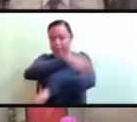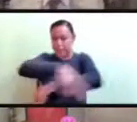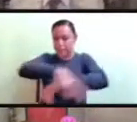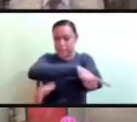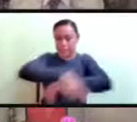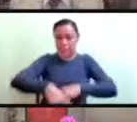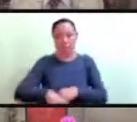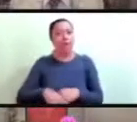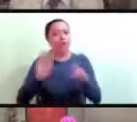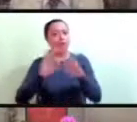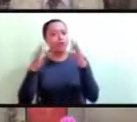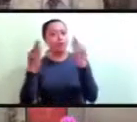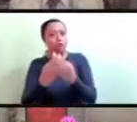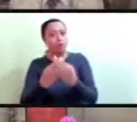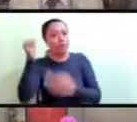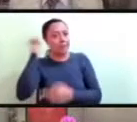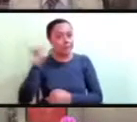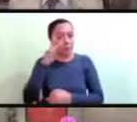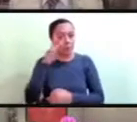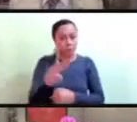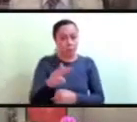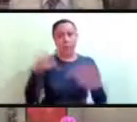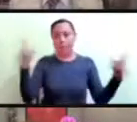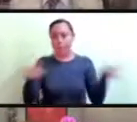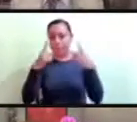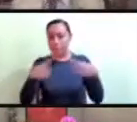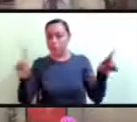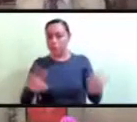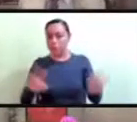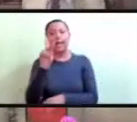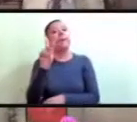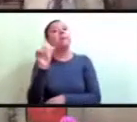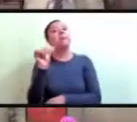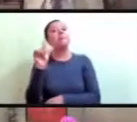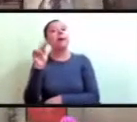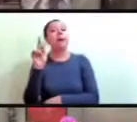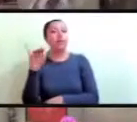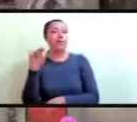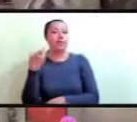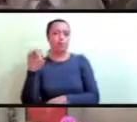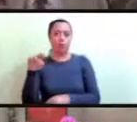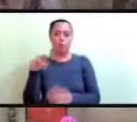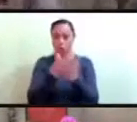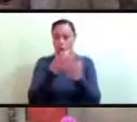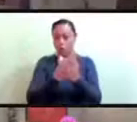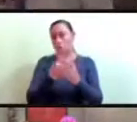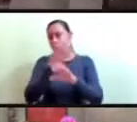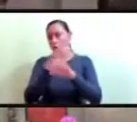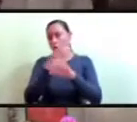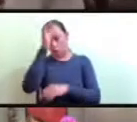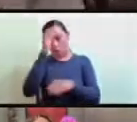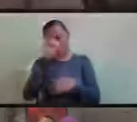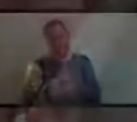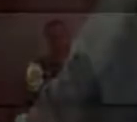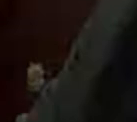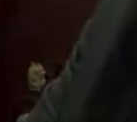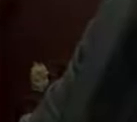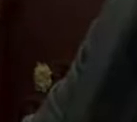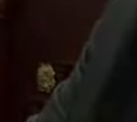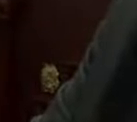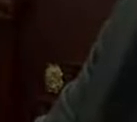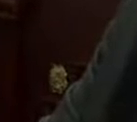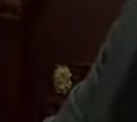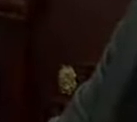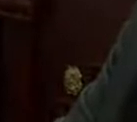Audiovisuales, Música y Patrimonio Cultural. A Fundar Metz, a Rafael Alejandro